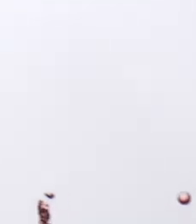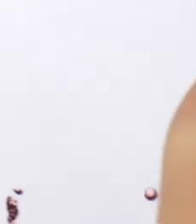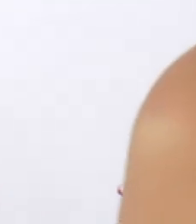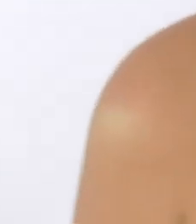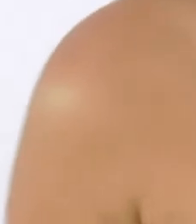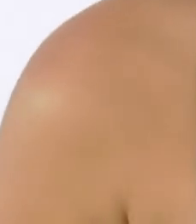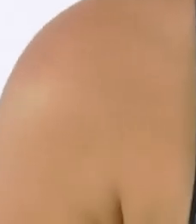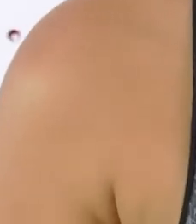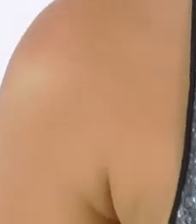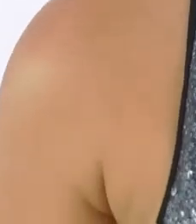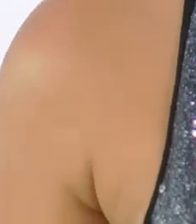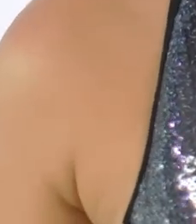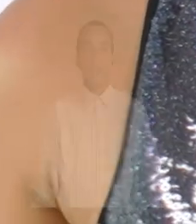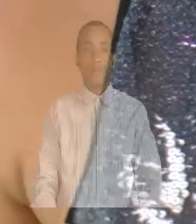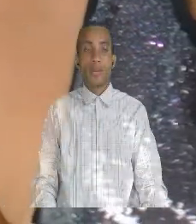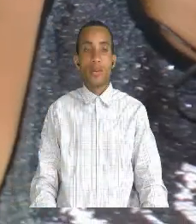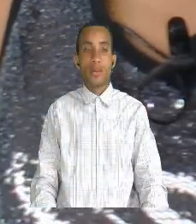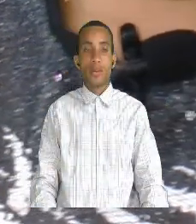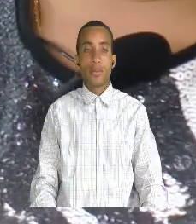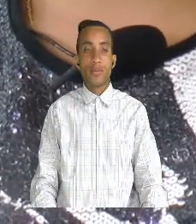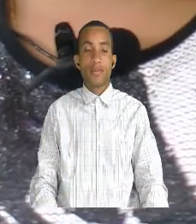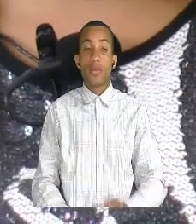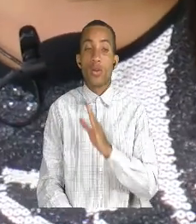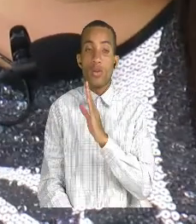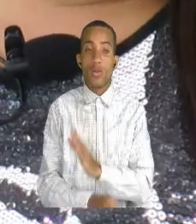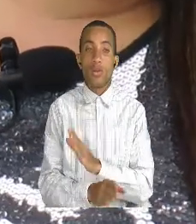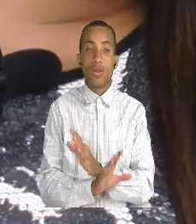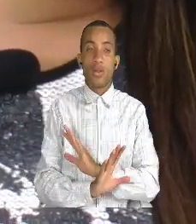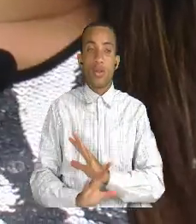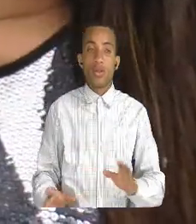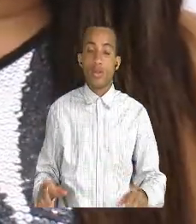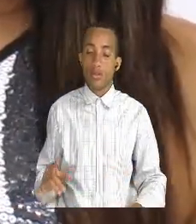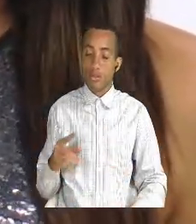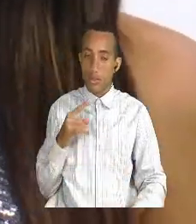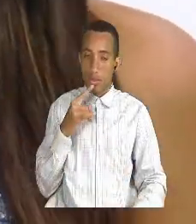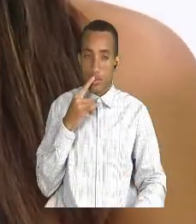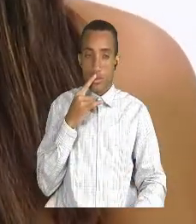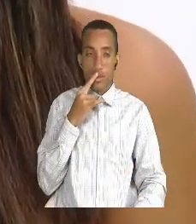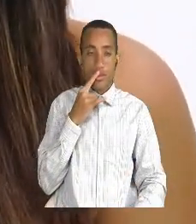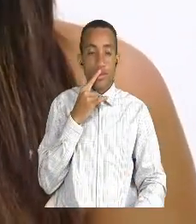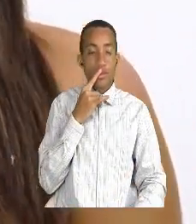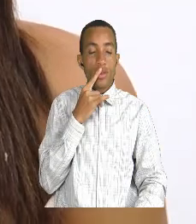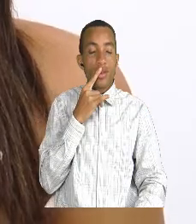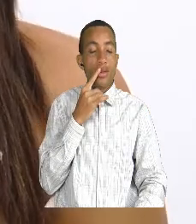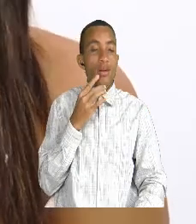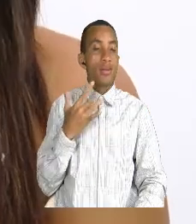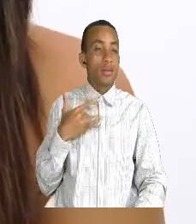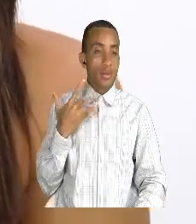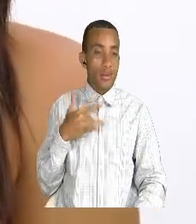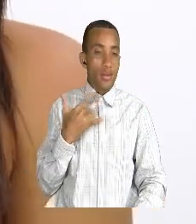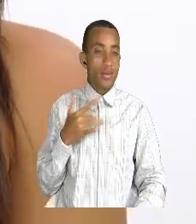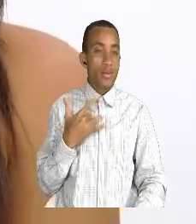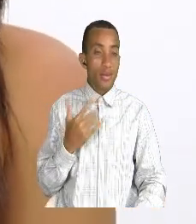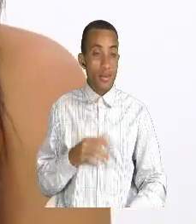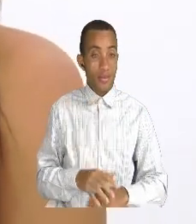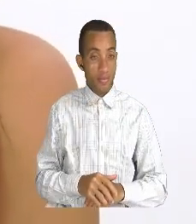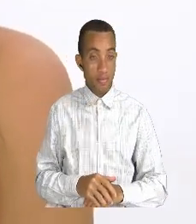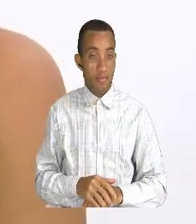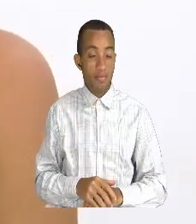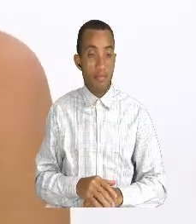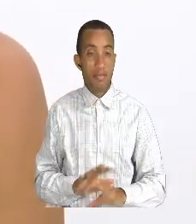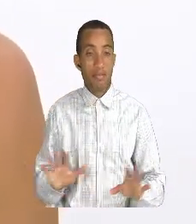Continuamos con A Pedir de Boca y bueno, ya aquí se está empezando a sentir el olor. Sí, claro. El olor afrodisíaco, como dice Will. Bueno, Rochi, ya